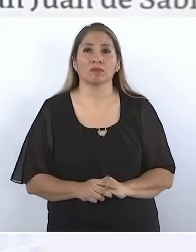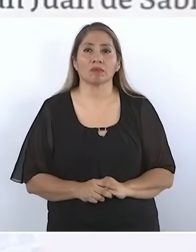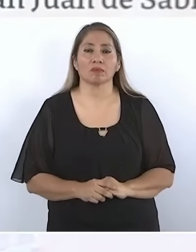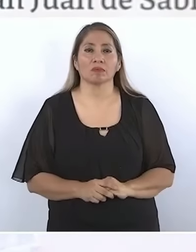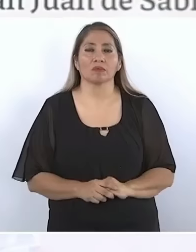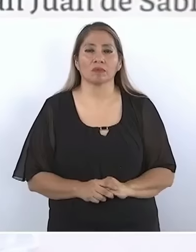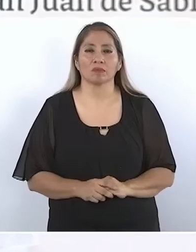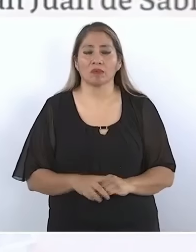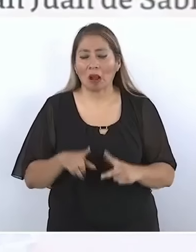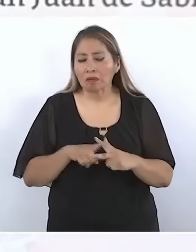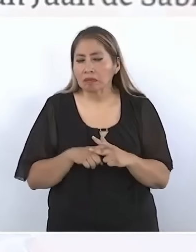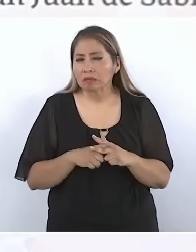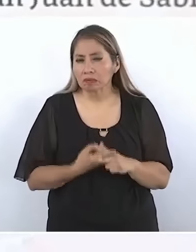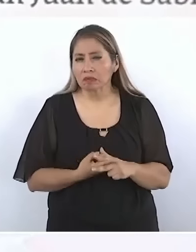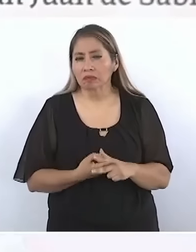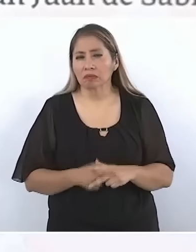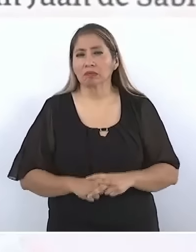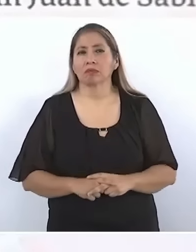Iniciar aquí